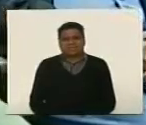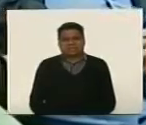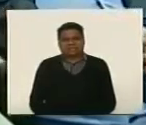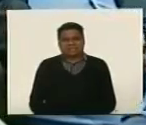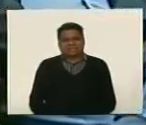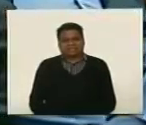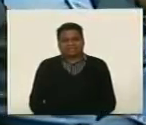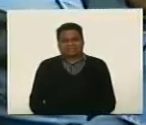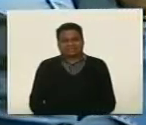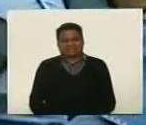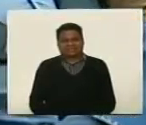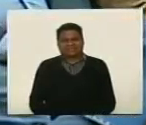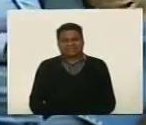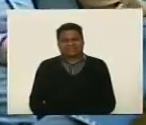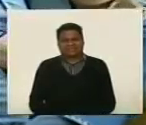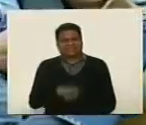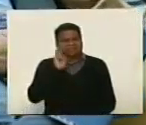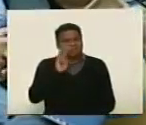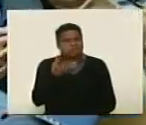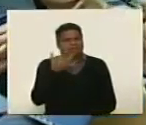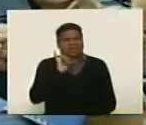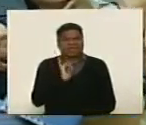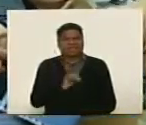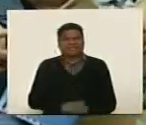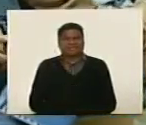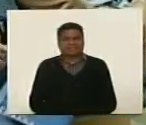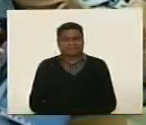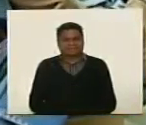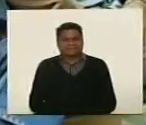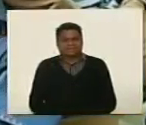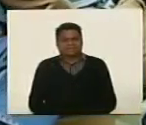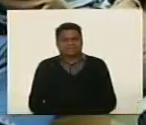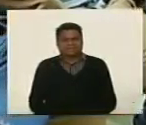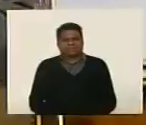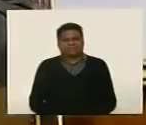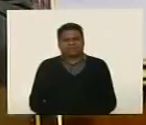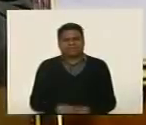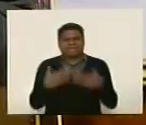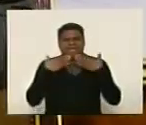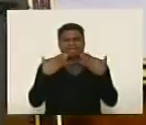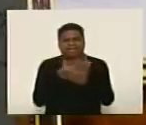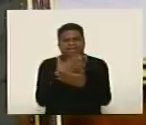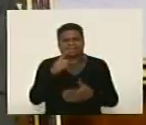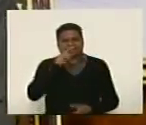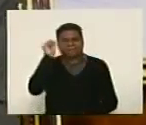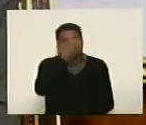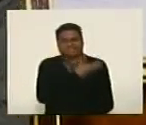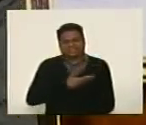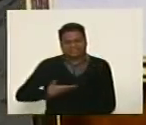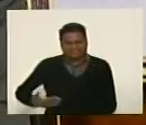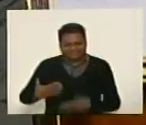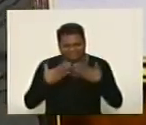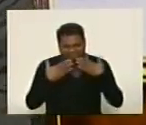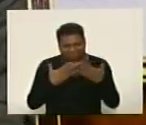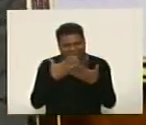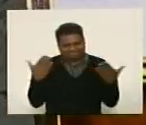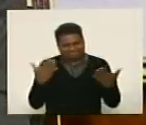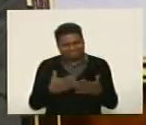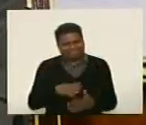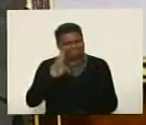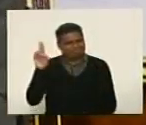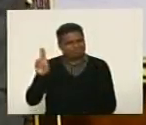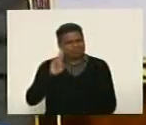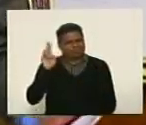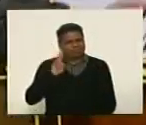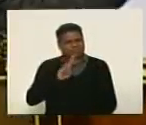plenipotenciaria. Y tenemos que, por supuesto, desde aquí agradecerle a nuestro presidente Nicolás Maduro por haber usado